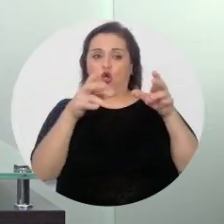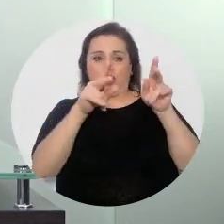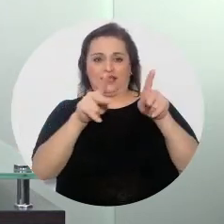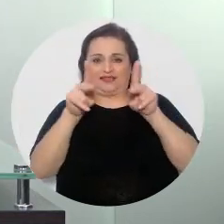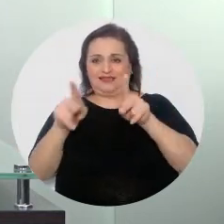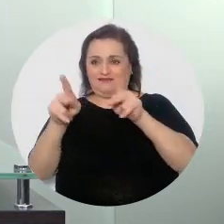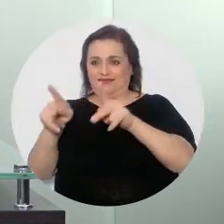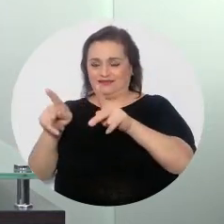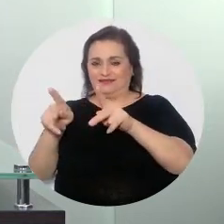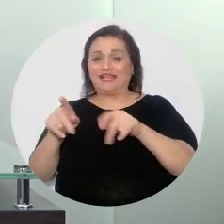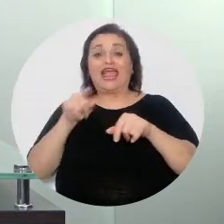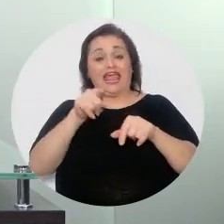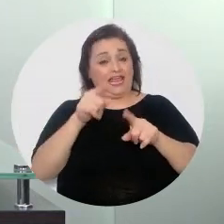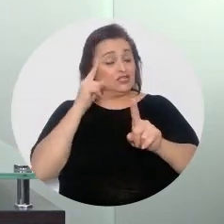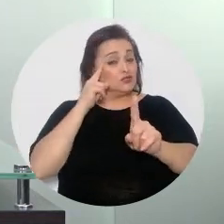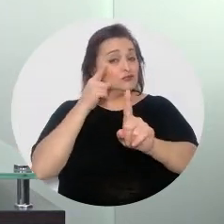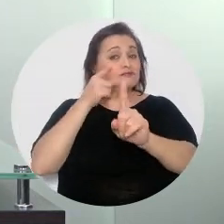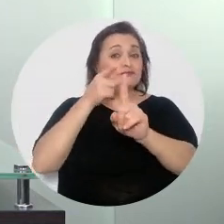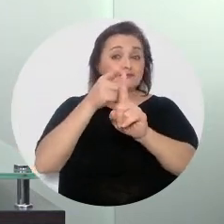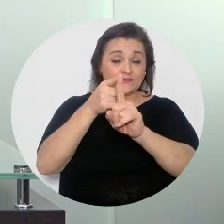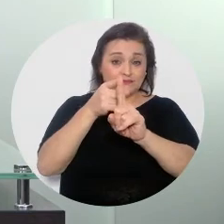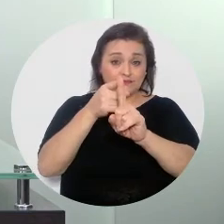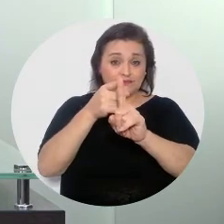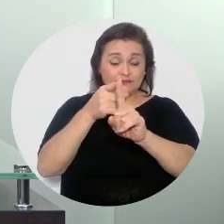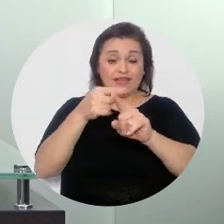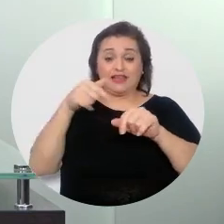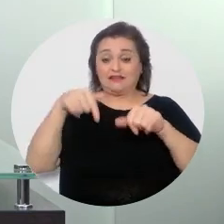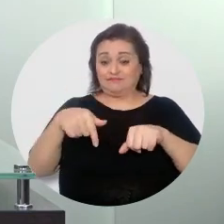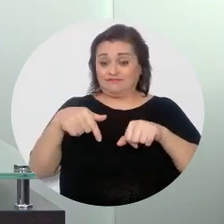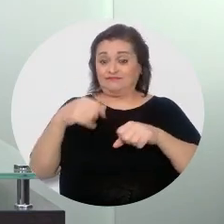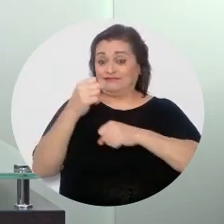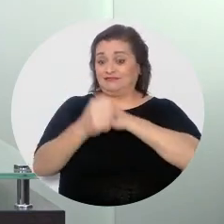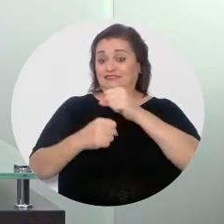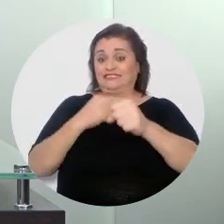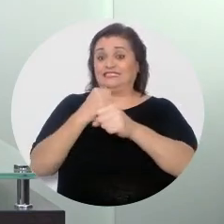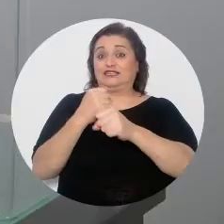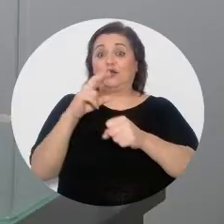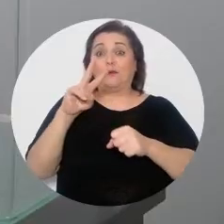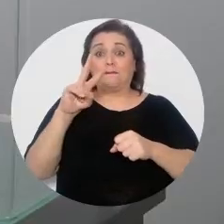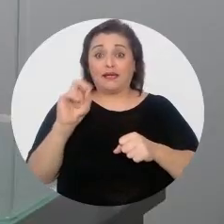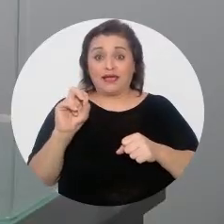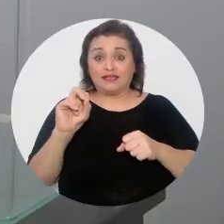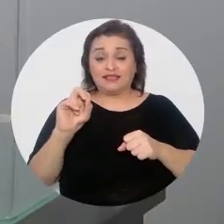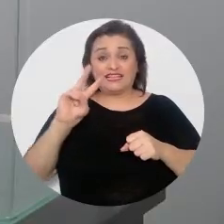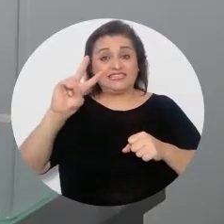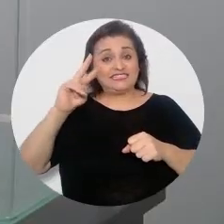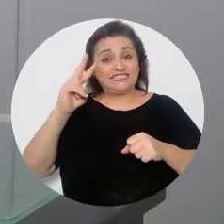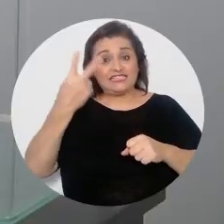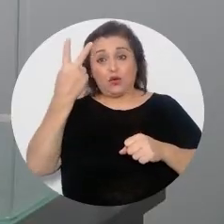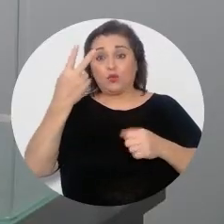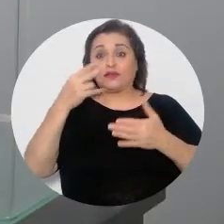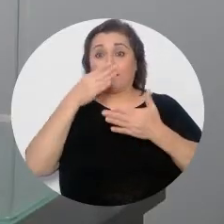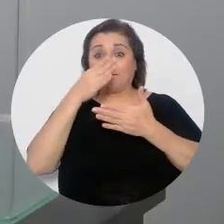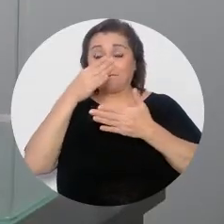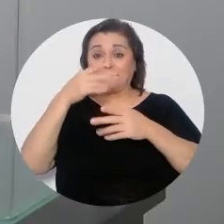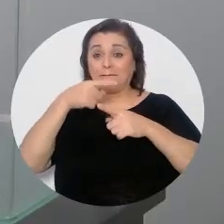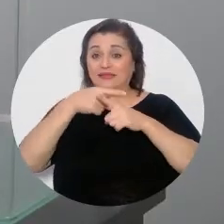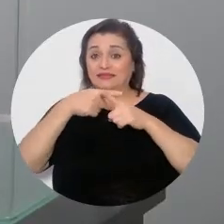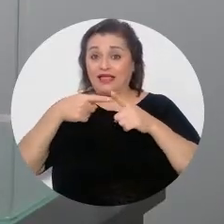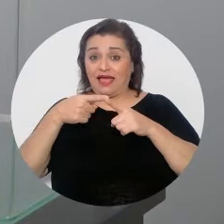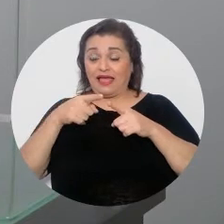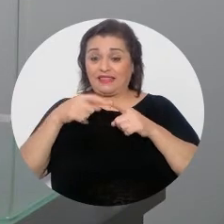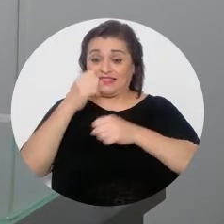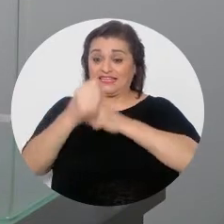esto precisamente lo que lleva a que a mitad del siglo XX, en la segunda mitad del siglo